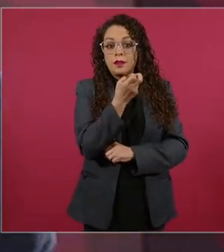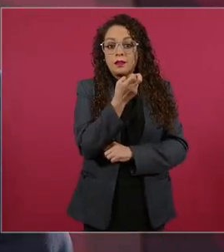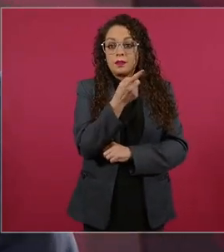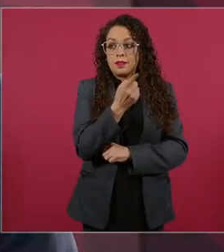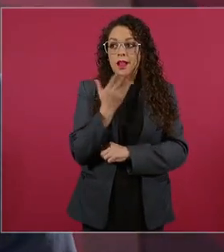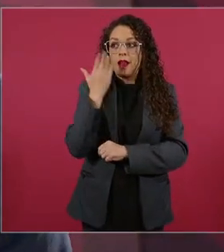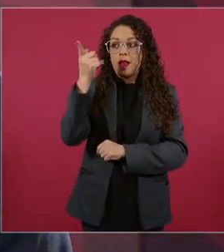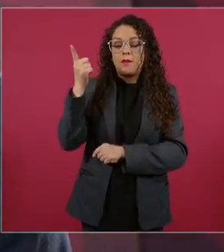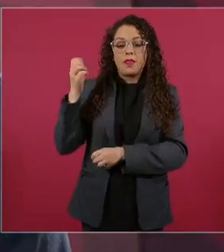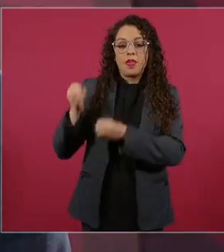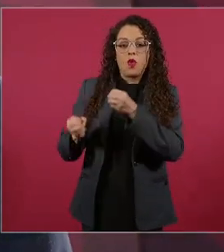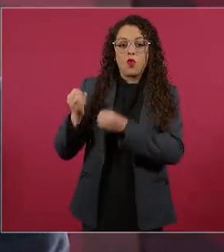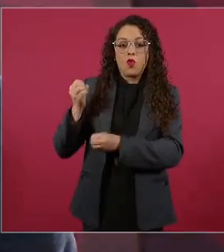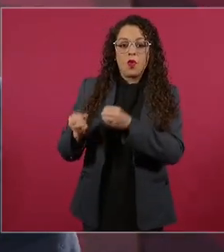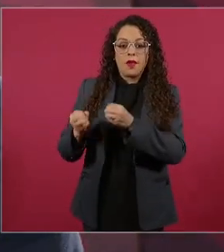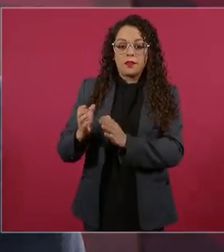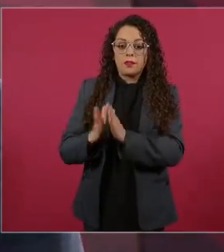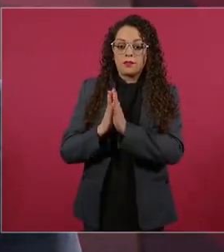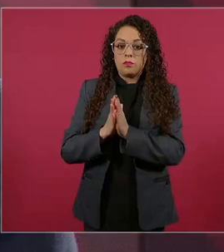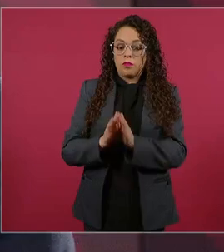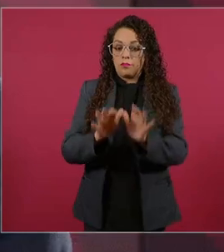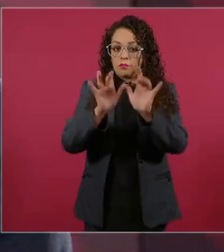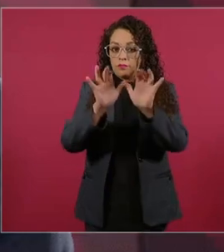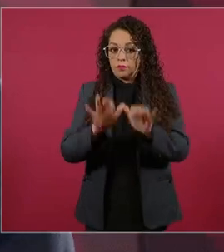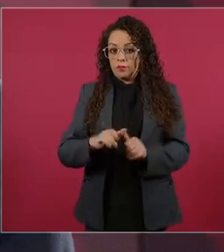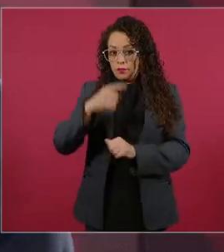orden de aprehensión y el juez,